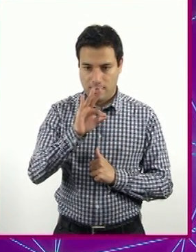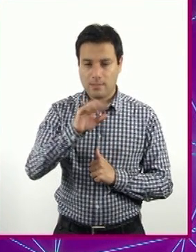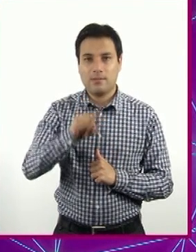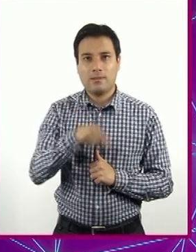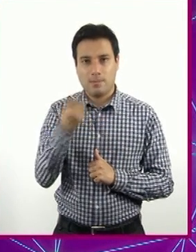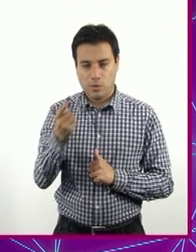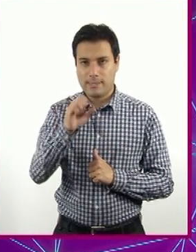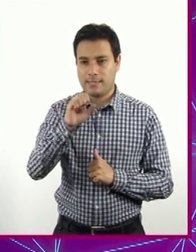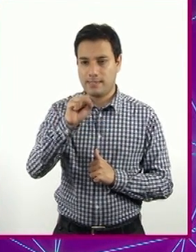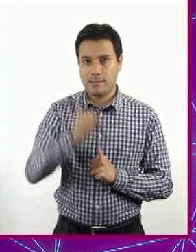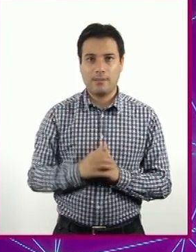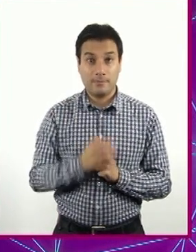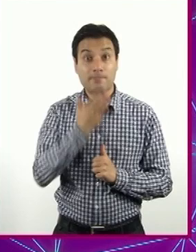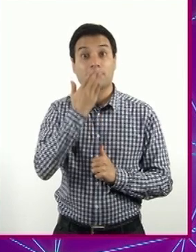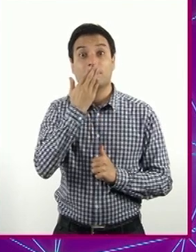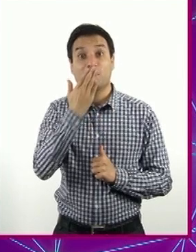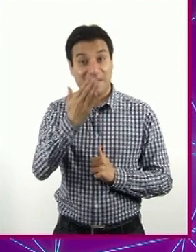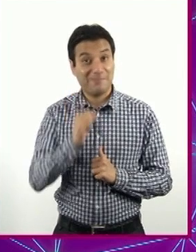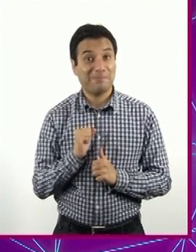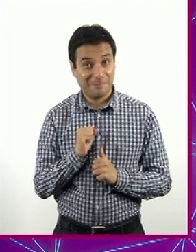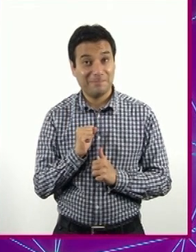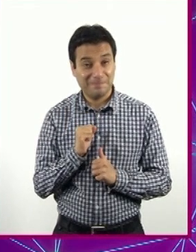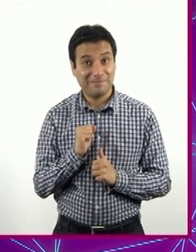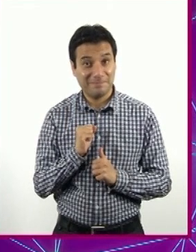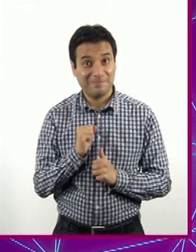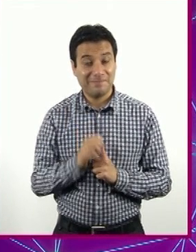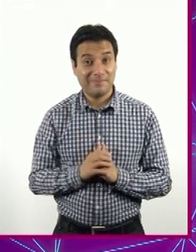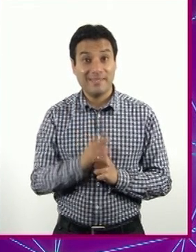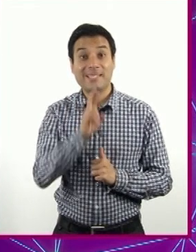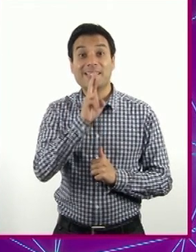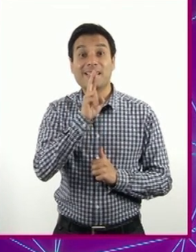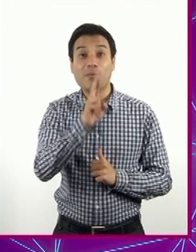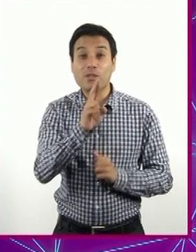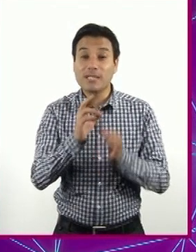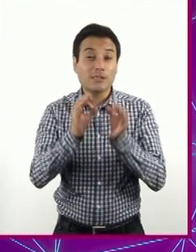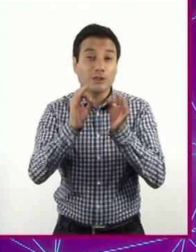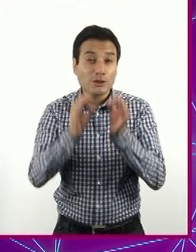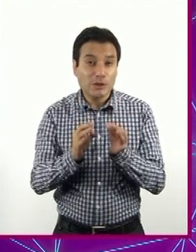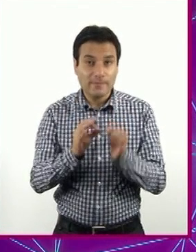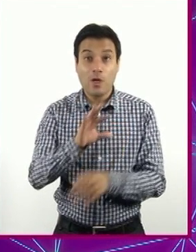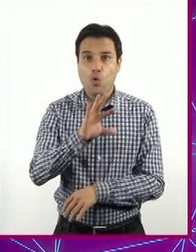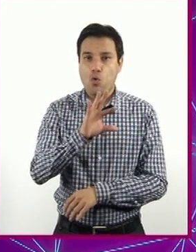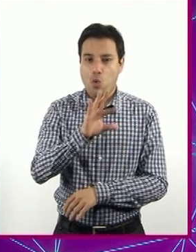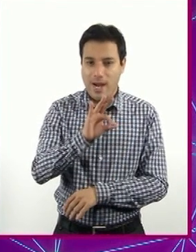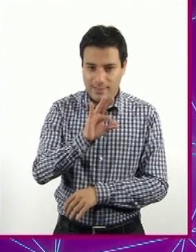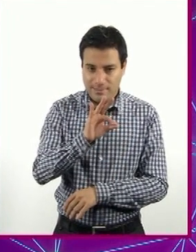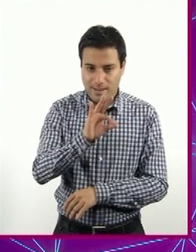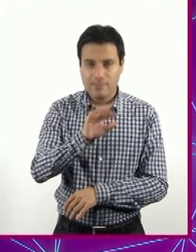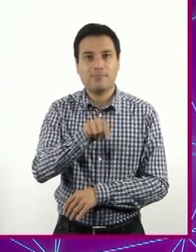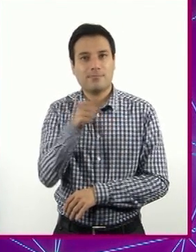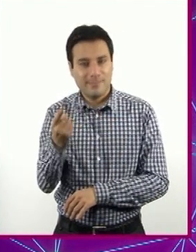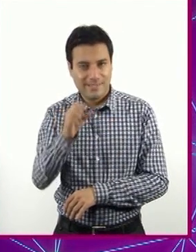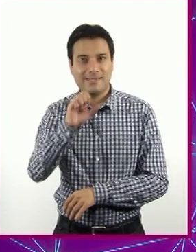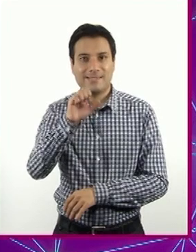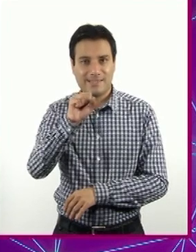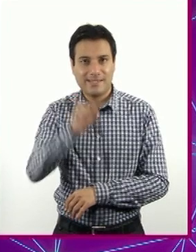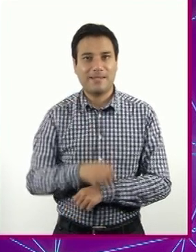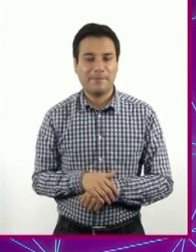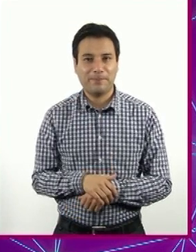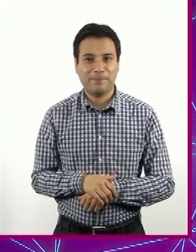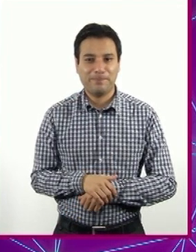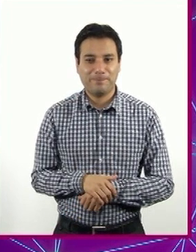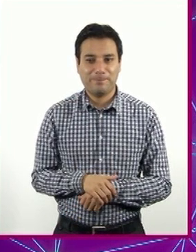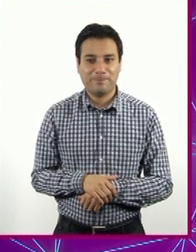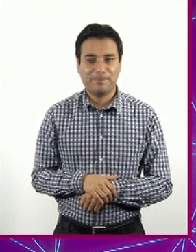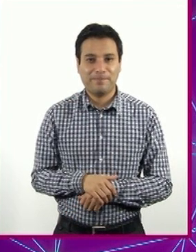60. Sí. La respuesta correcta son 40 y 60, quedando la